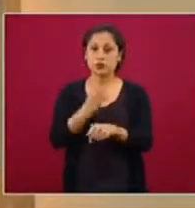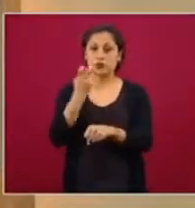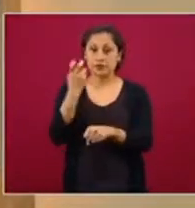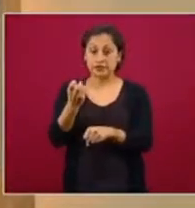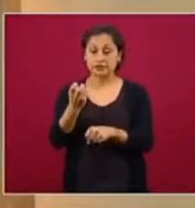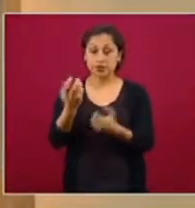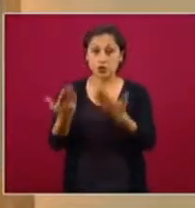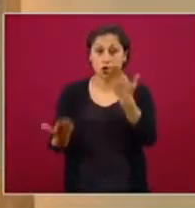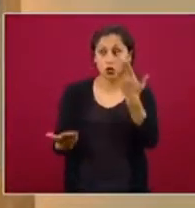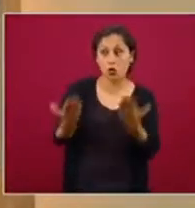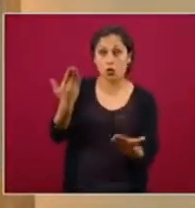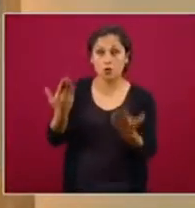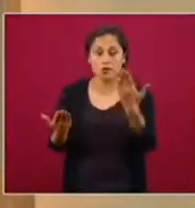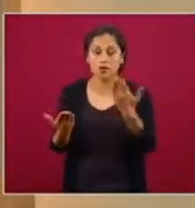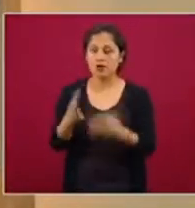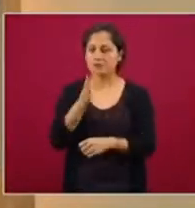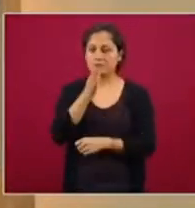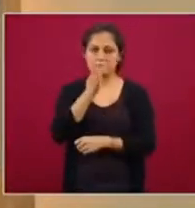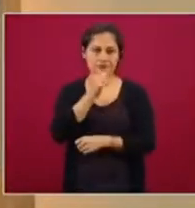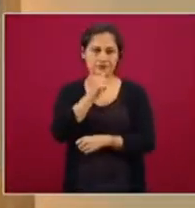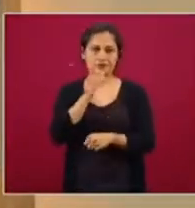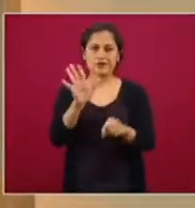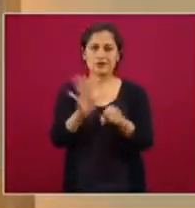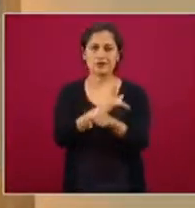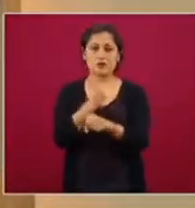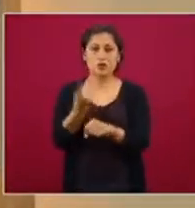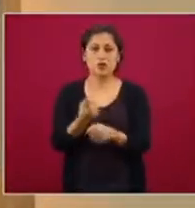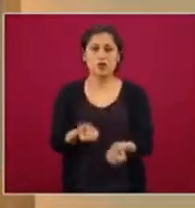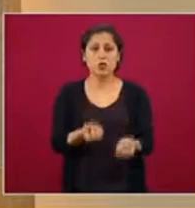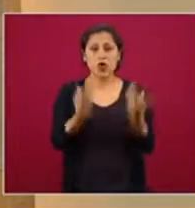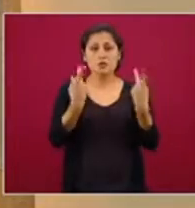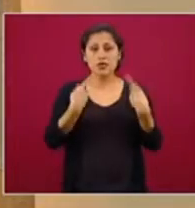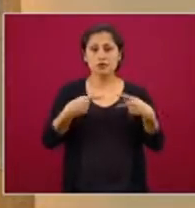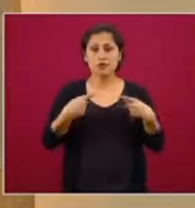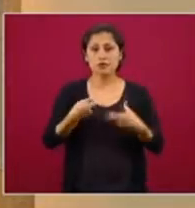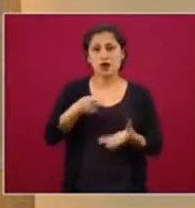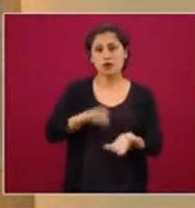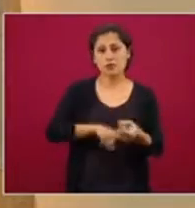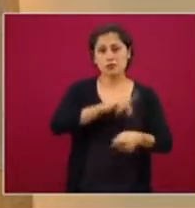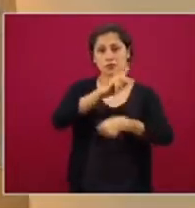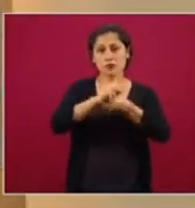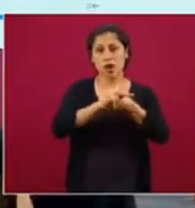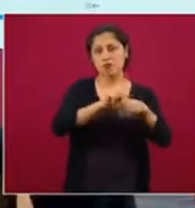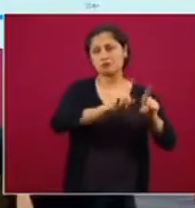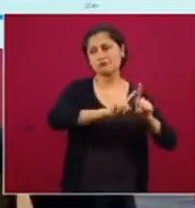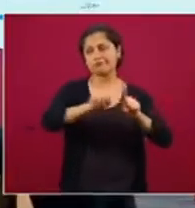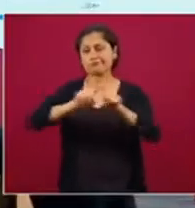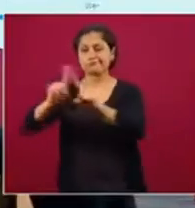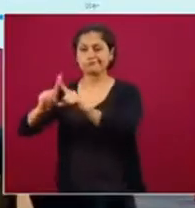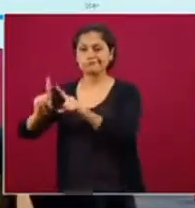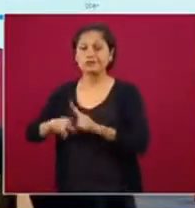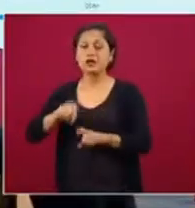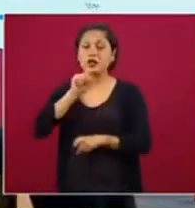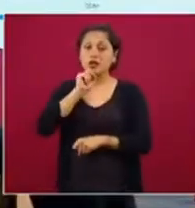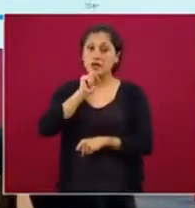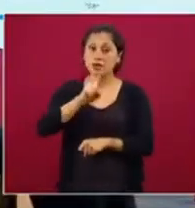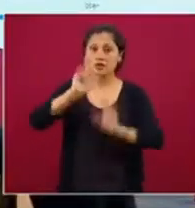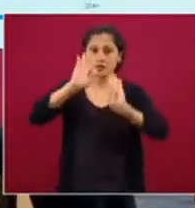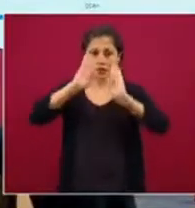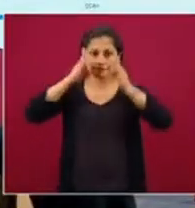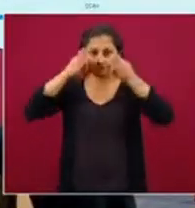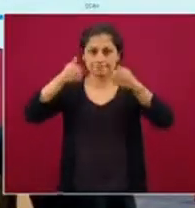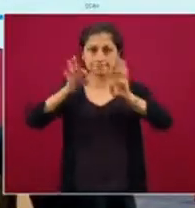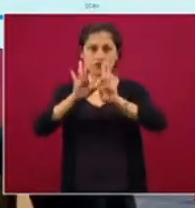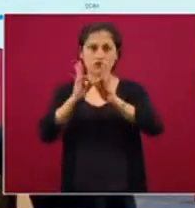comparar porque tienen población distinta, pero además porque tienen abordajes distintos. La